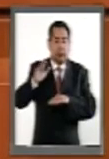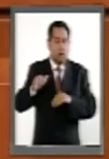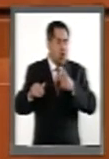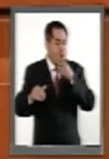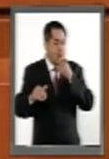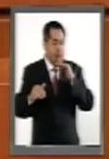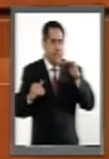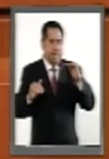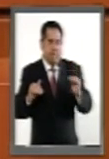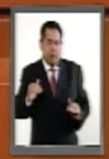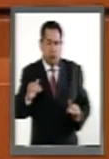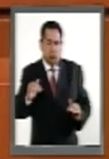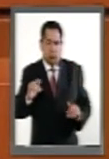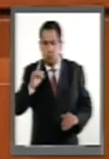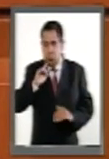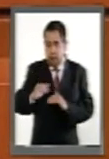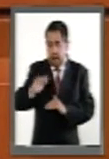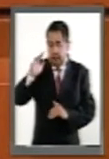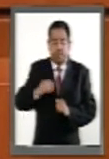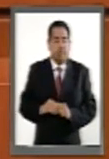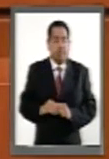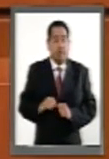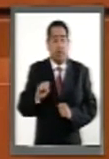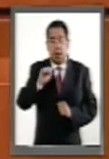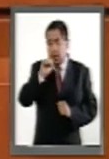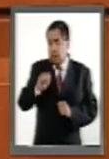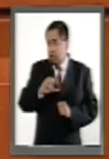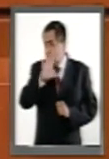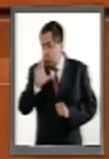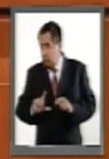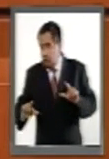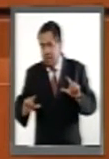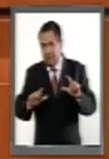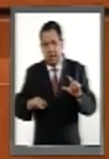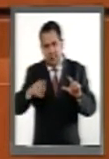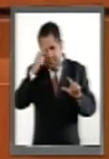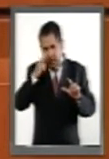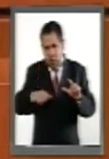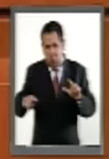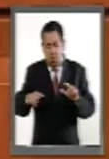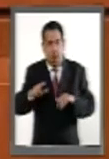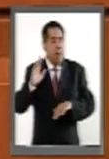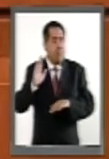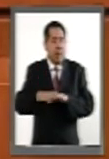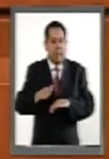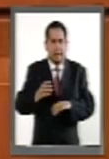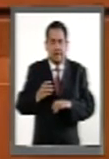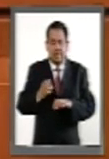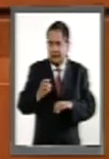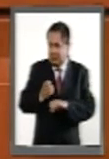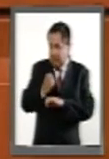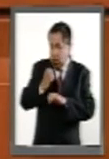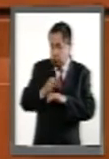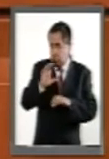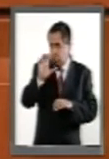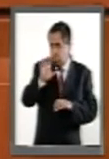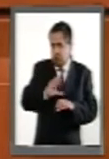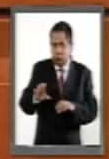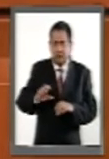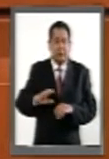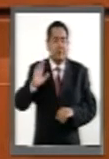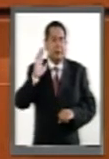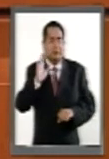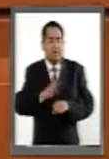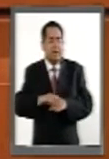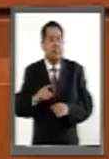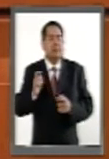hombres. En el sureste de nuestro país se encuentran los estados con mayor índice